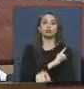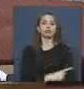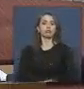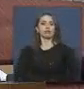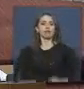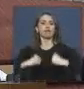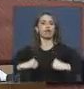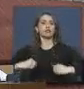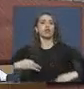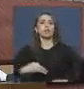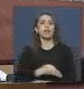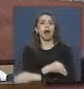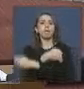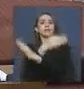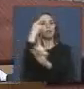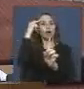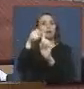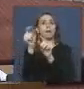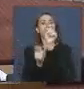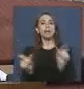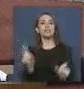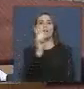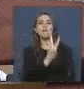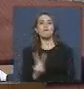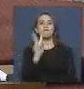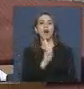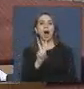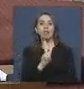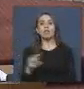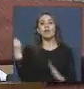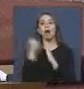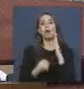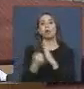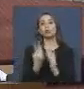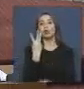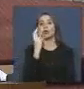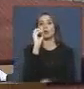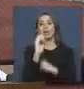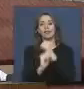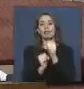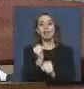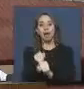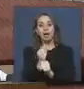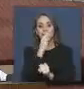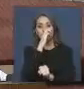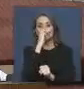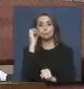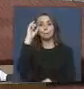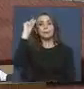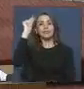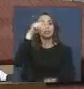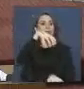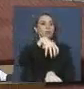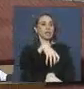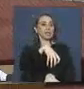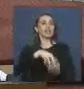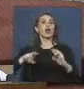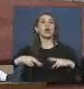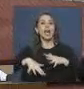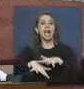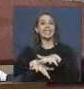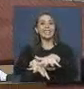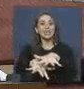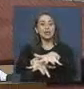espíritu sanversal con que los valdiveanos dimos una lucha de 30 años que terminó no solo con la creación de la región de los ríos,